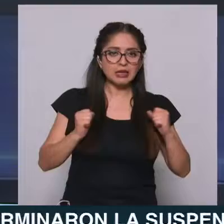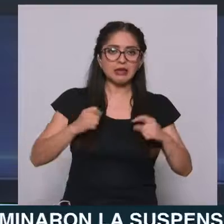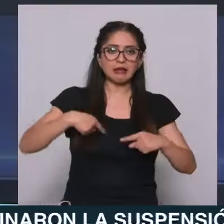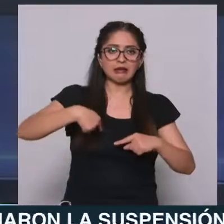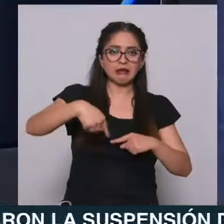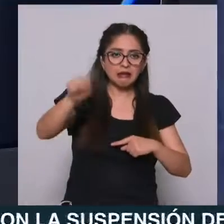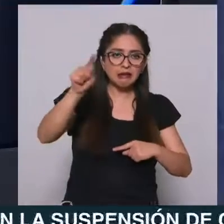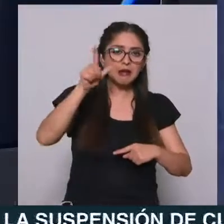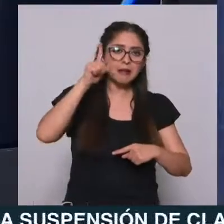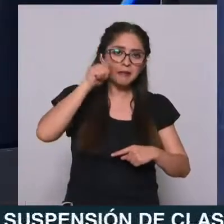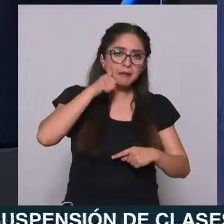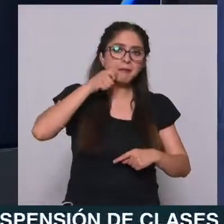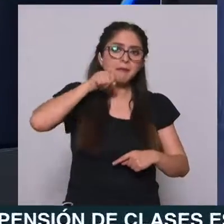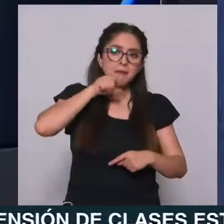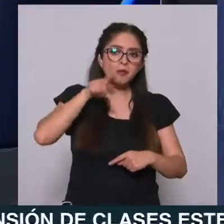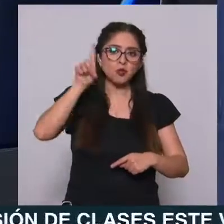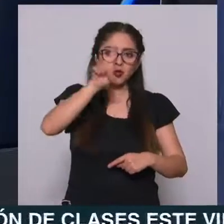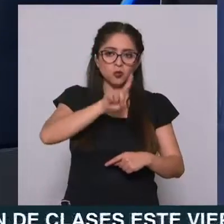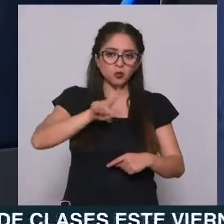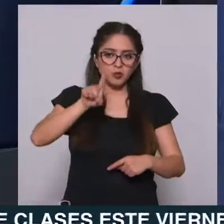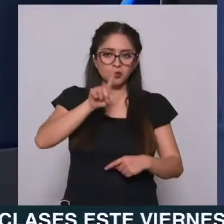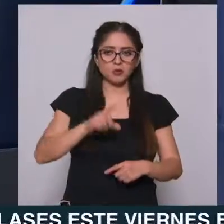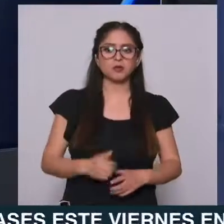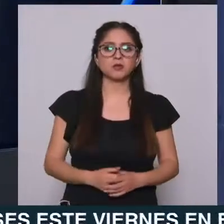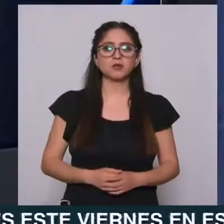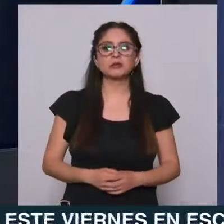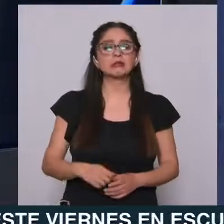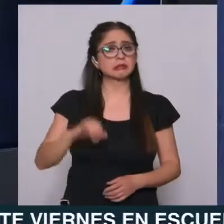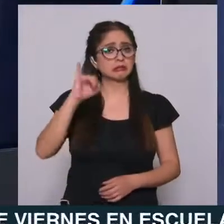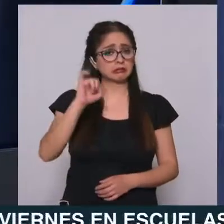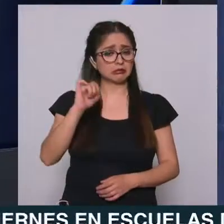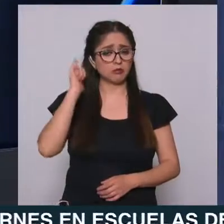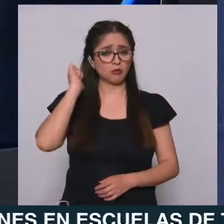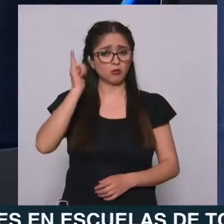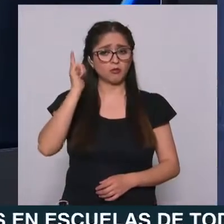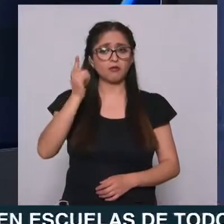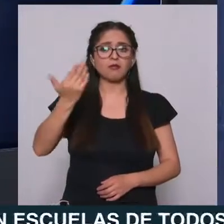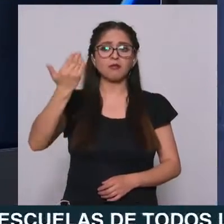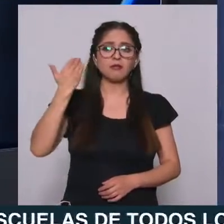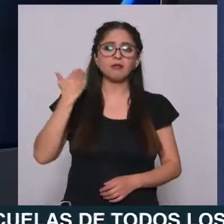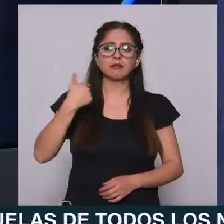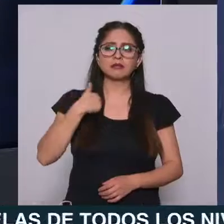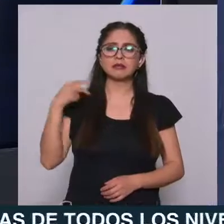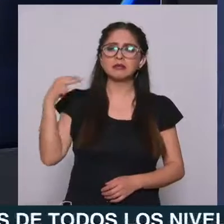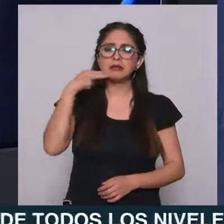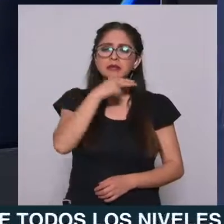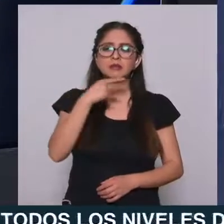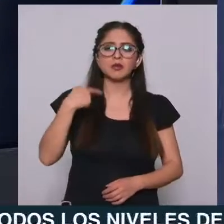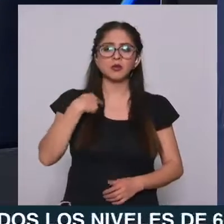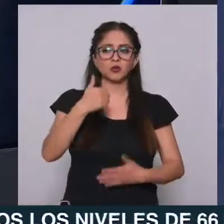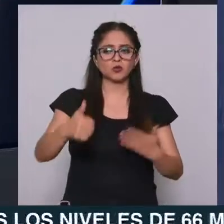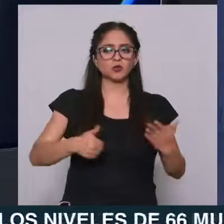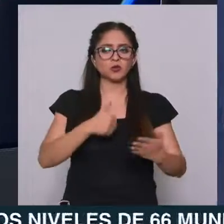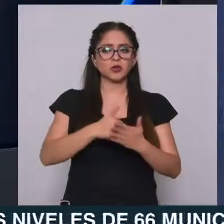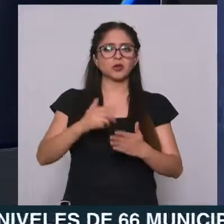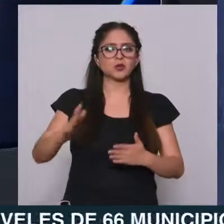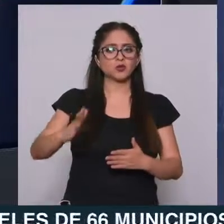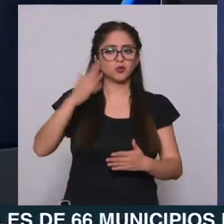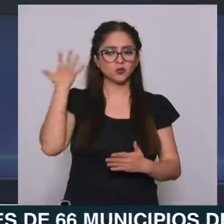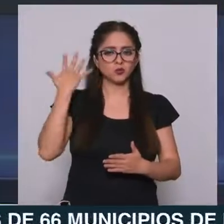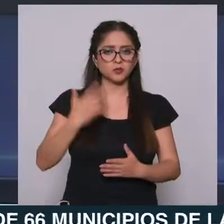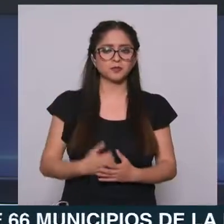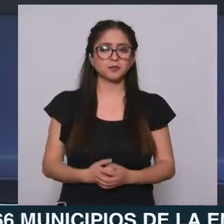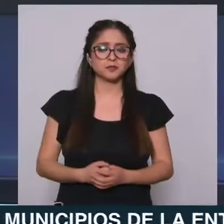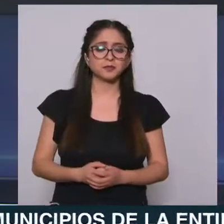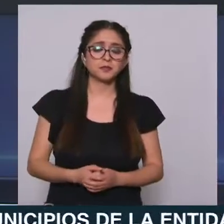domingo. Sí, ojalá y vayamos igual de rápido que como veníamos ahí en la ciudad, ¿no? Justo, hemos tenido por